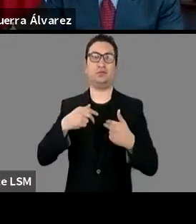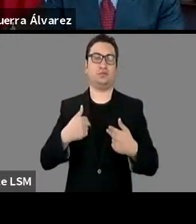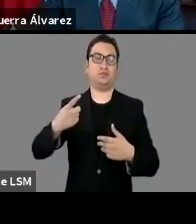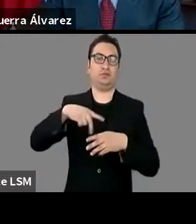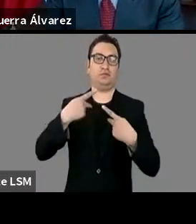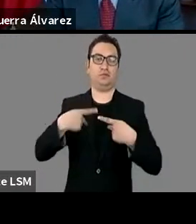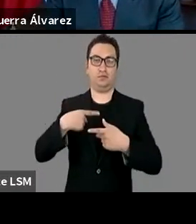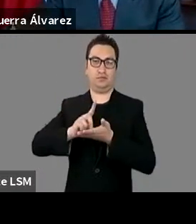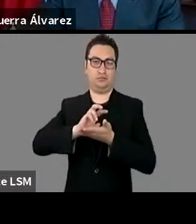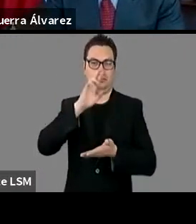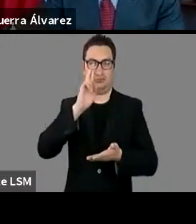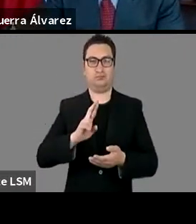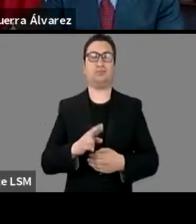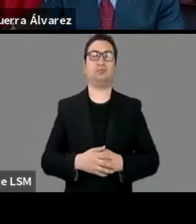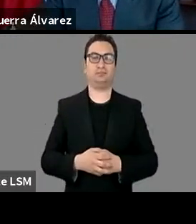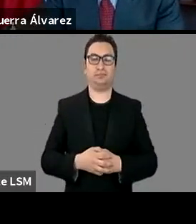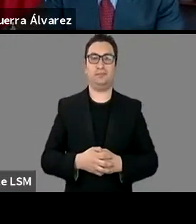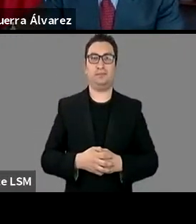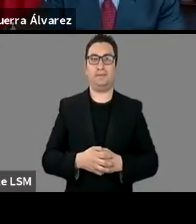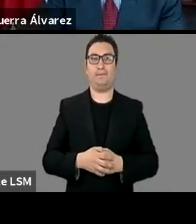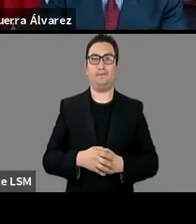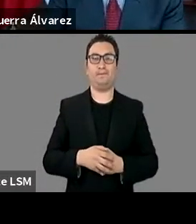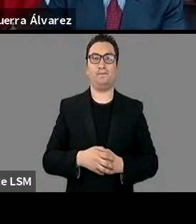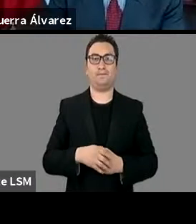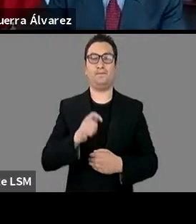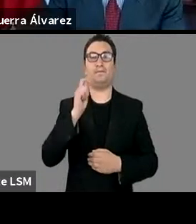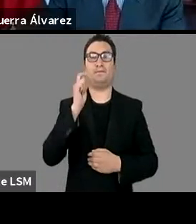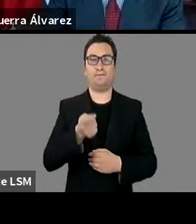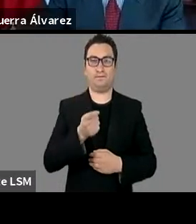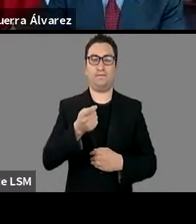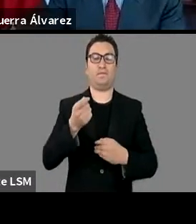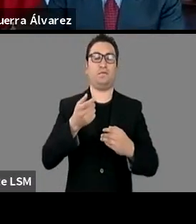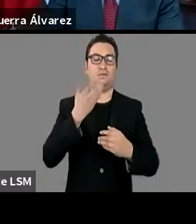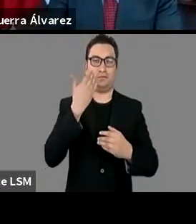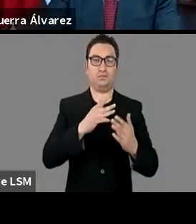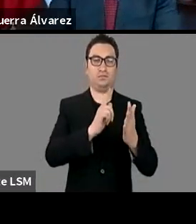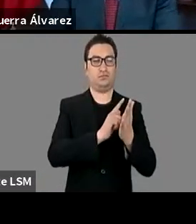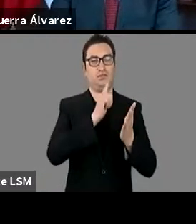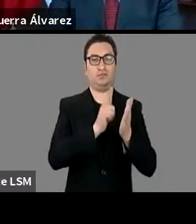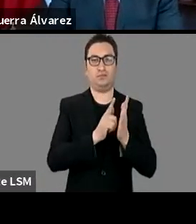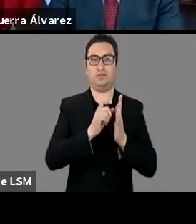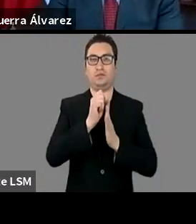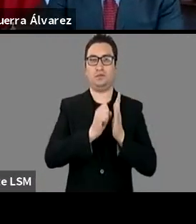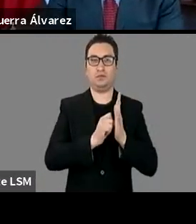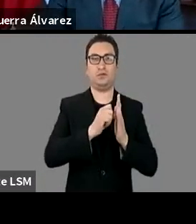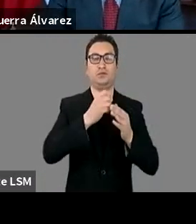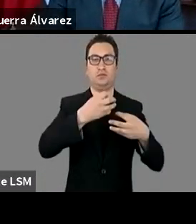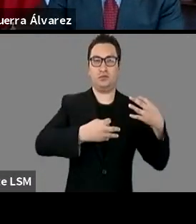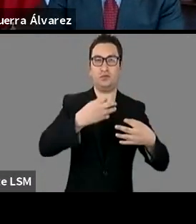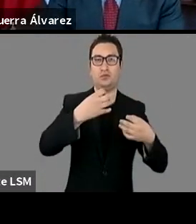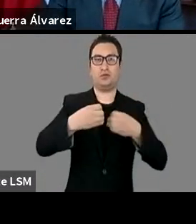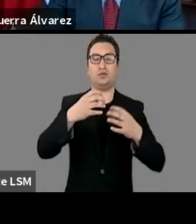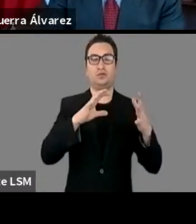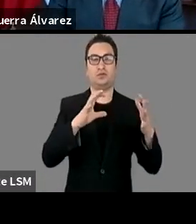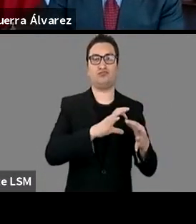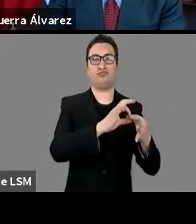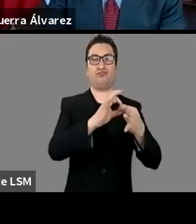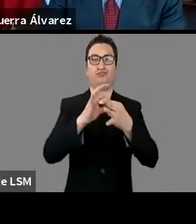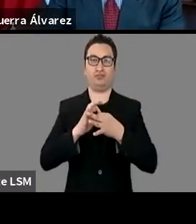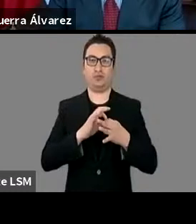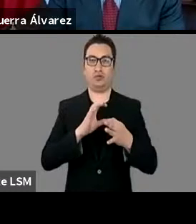implica el desafío de armonización del sistema jurídico mexicano con la Convención, el desarrollo de